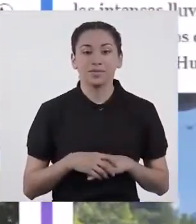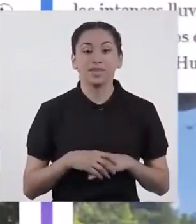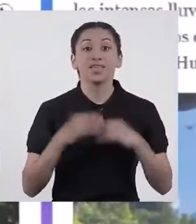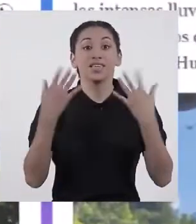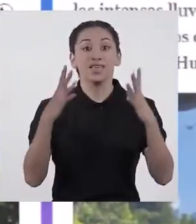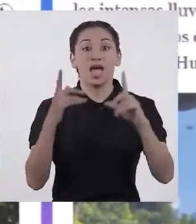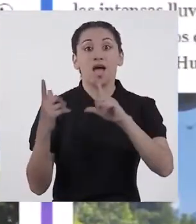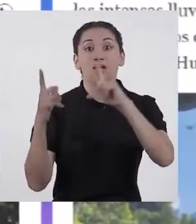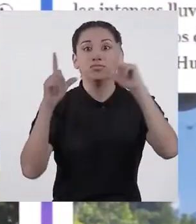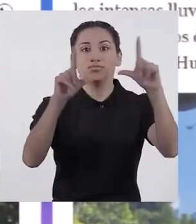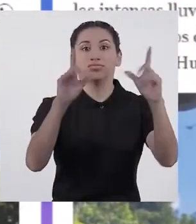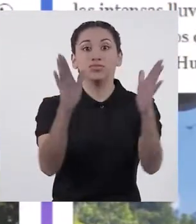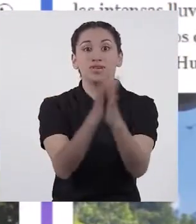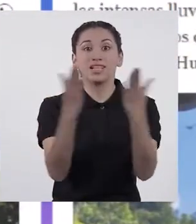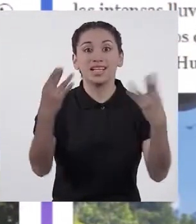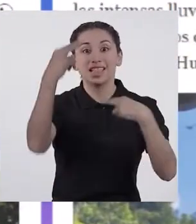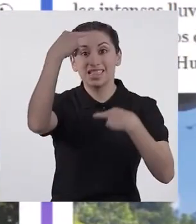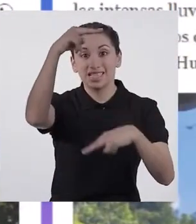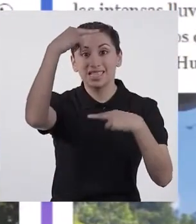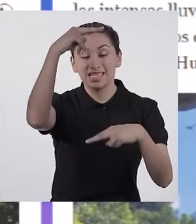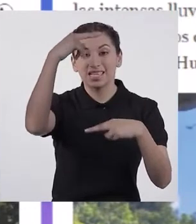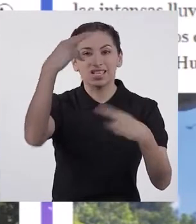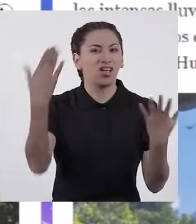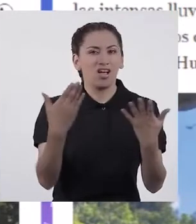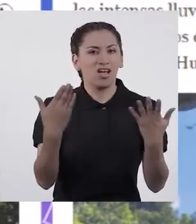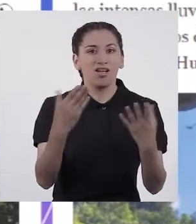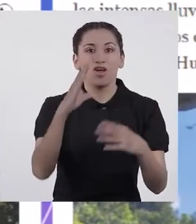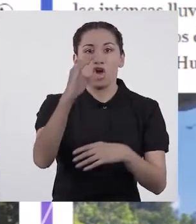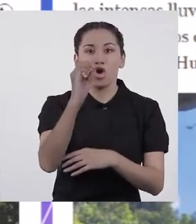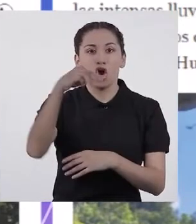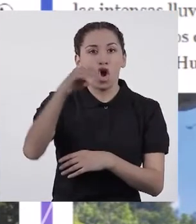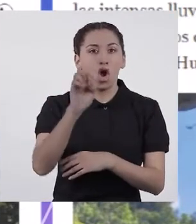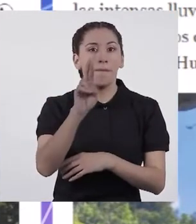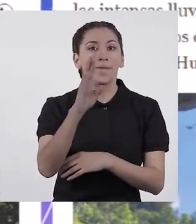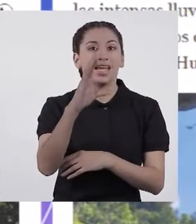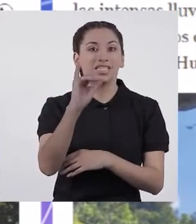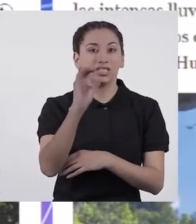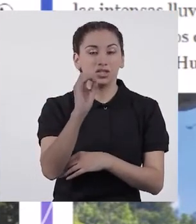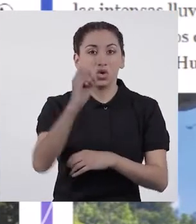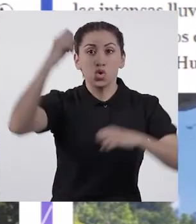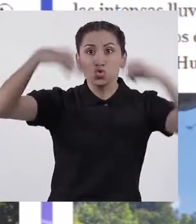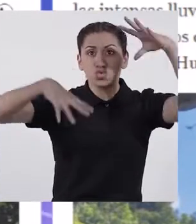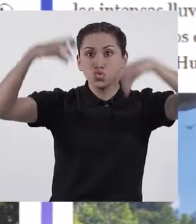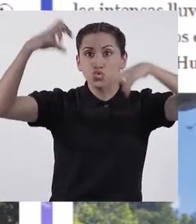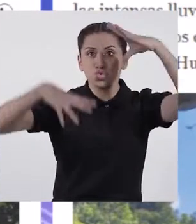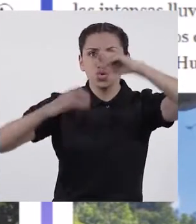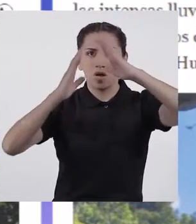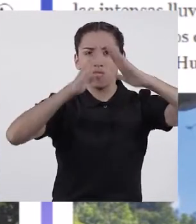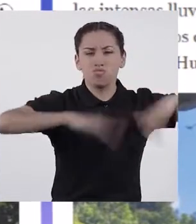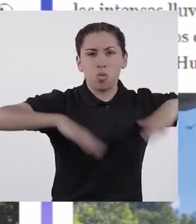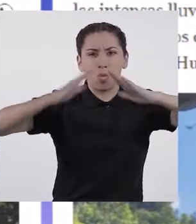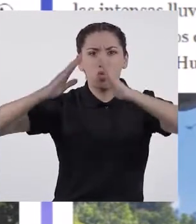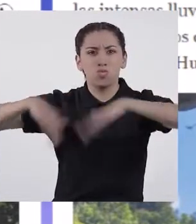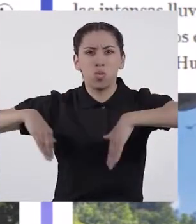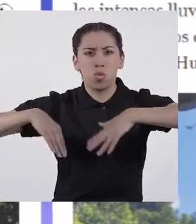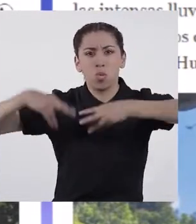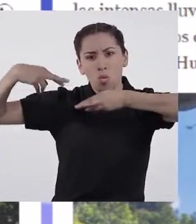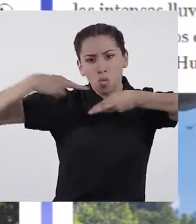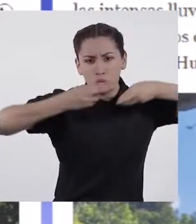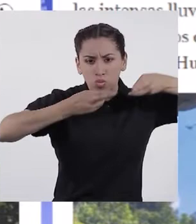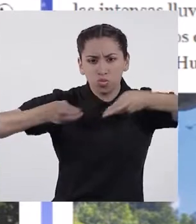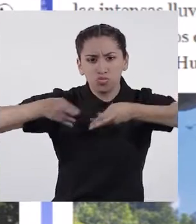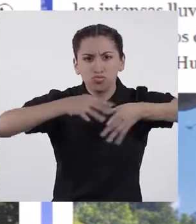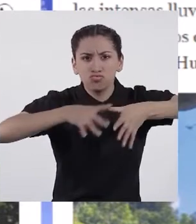Salió publicada en el diario El Comercio. Lluvias y destrucción.